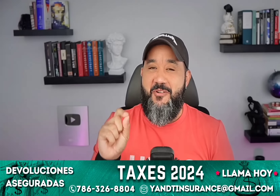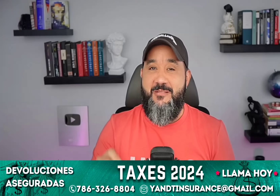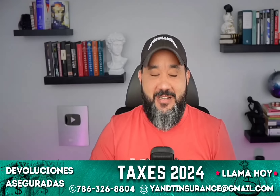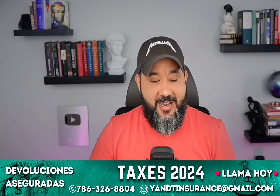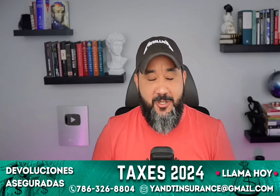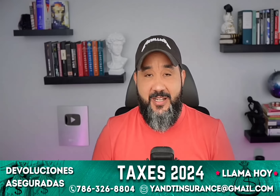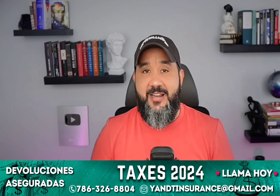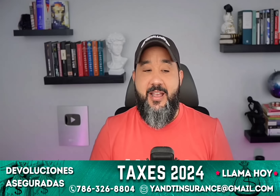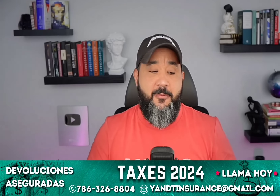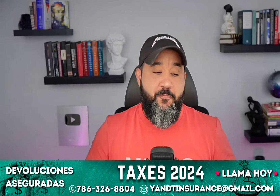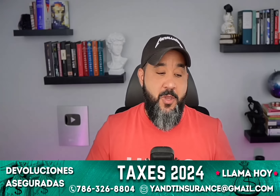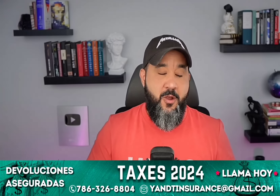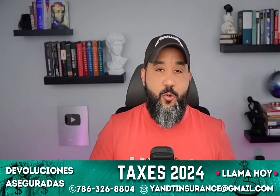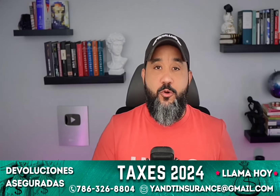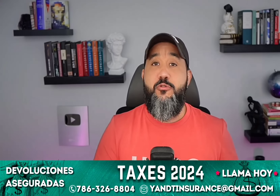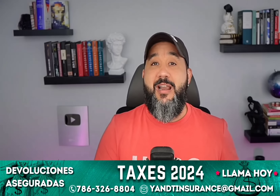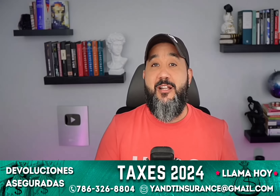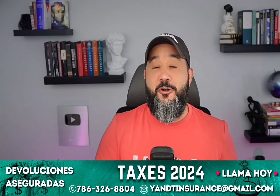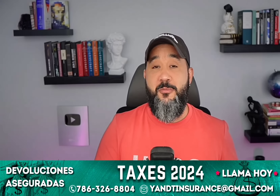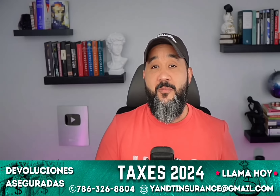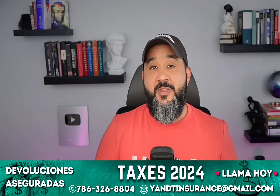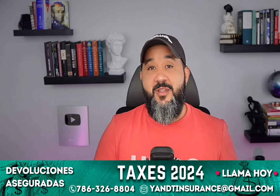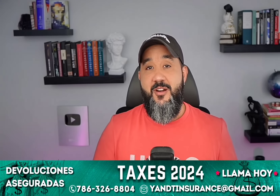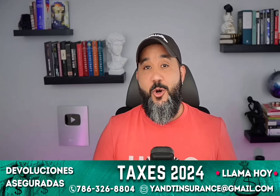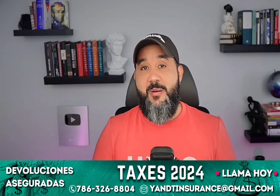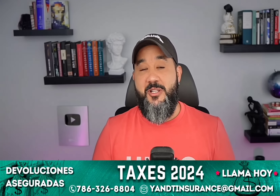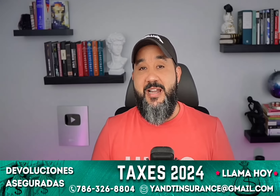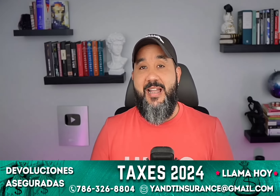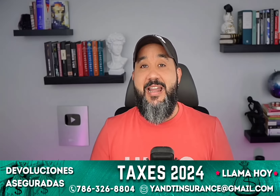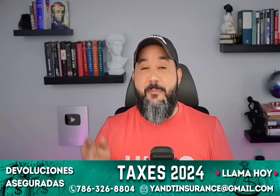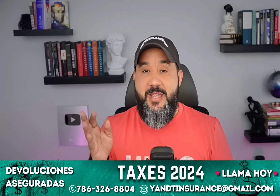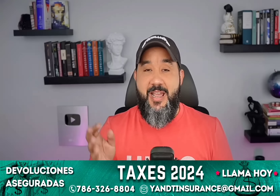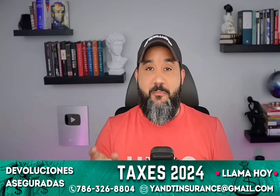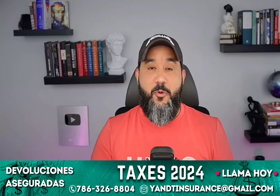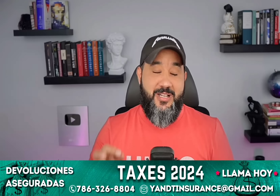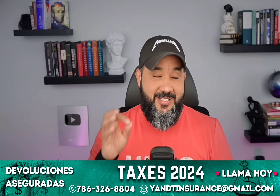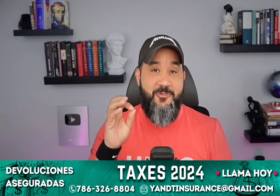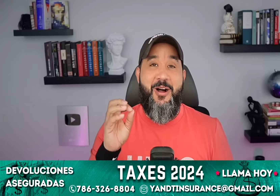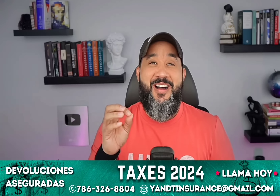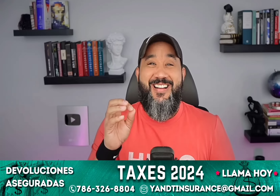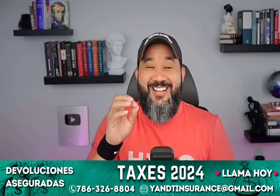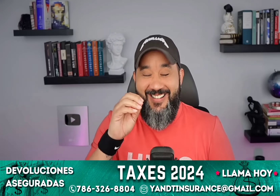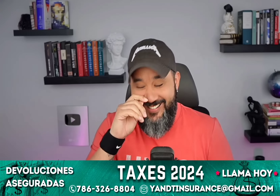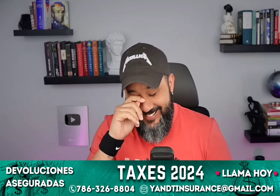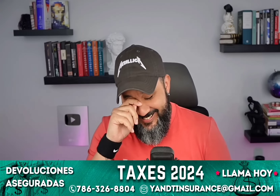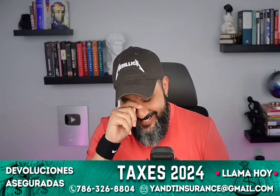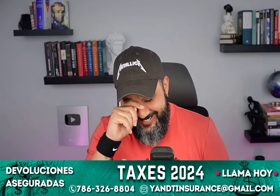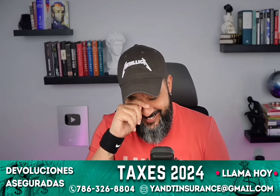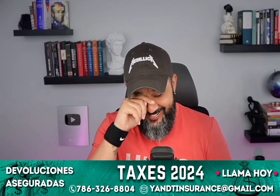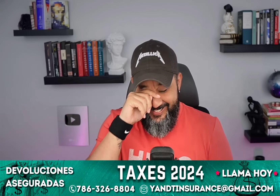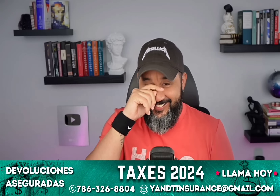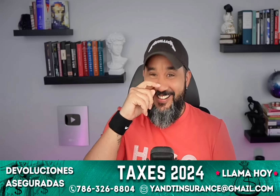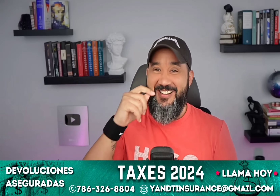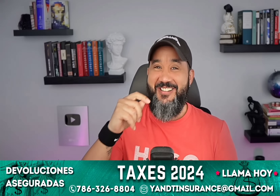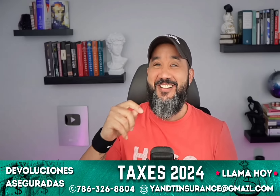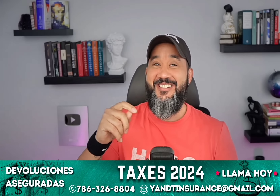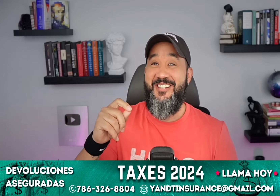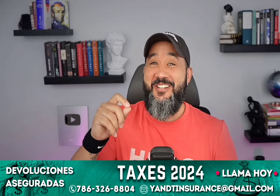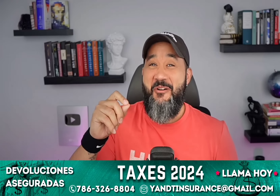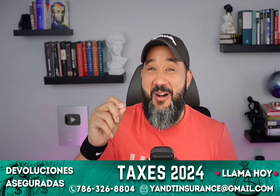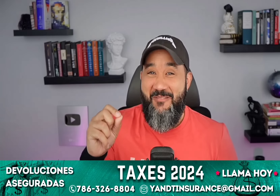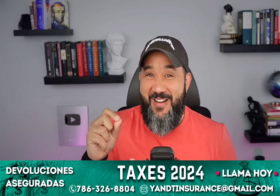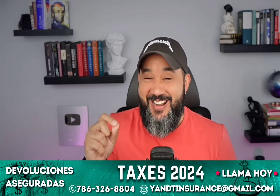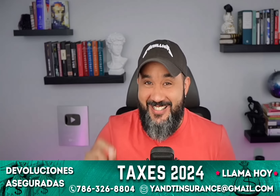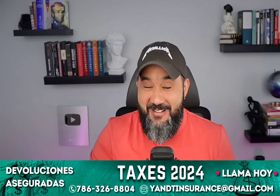pequeño problema es que vamos a tener que ir en un carretón o vamos a tener que ir a pie porque si no